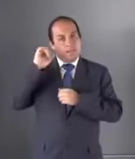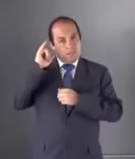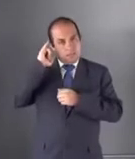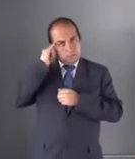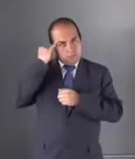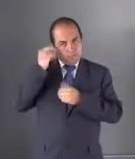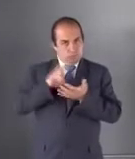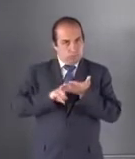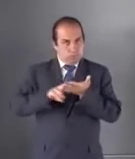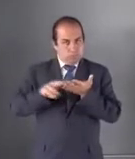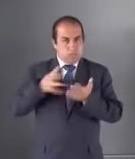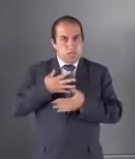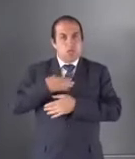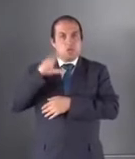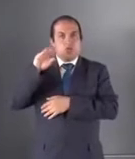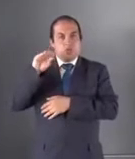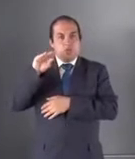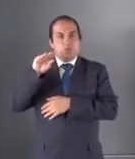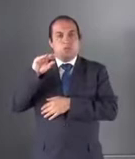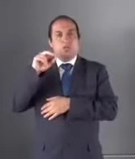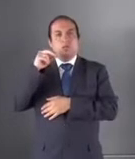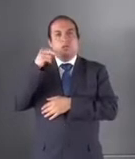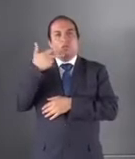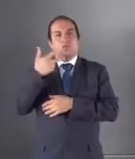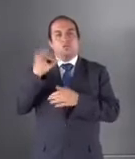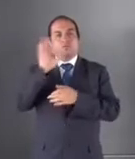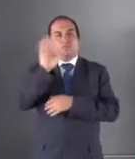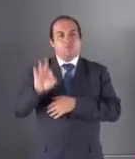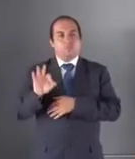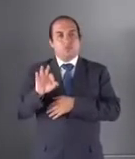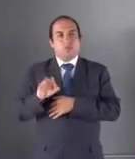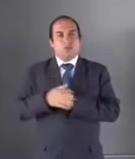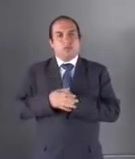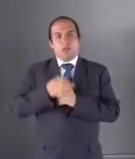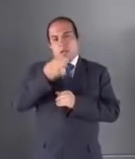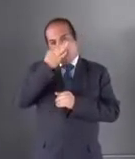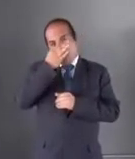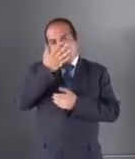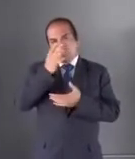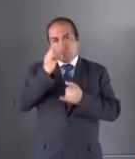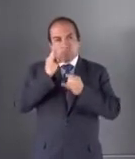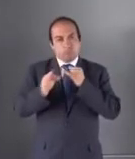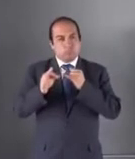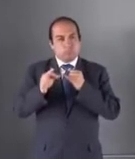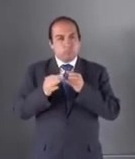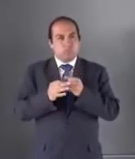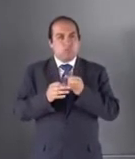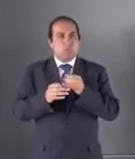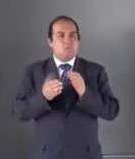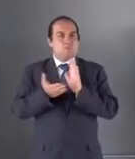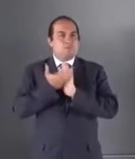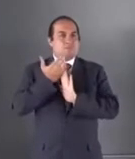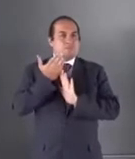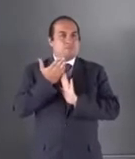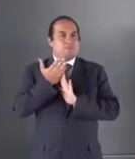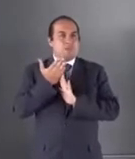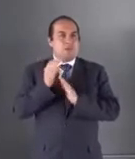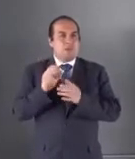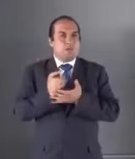al 98%, ya prácticamente en los últimos detalles de